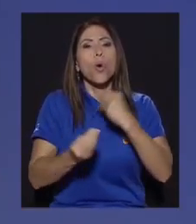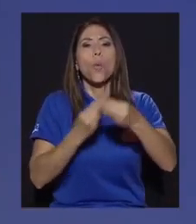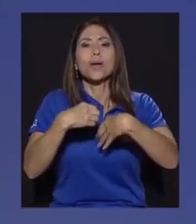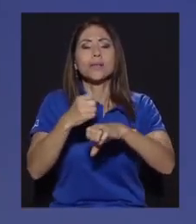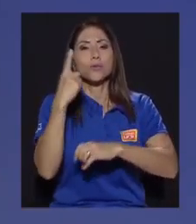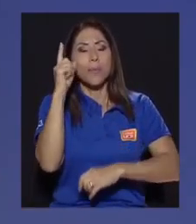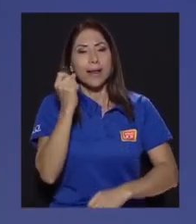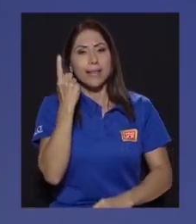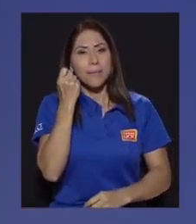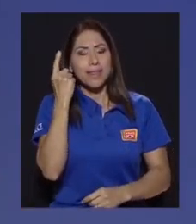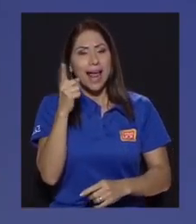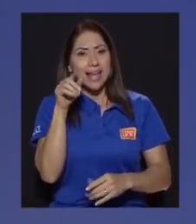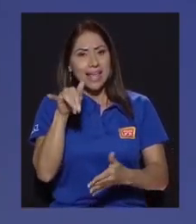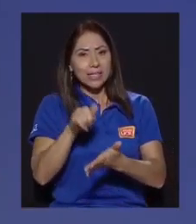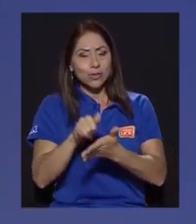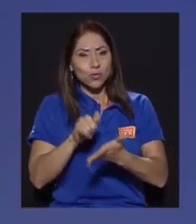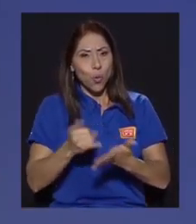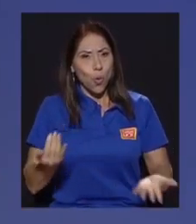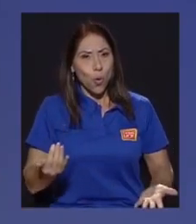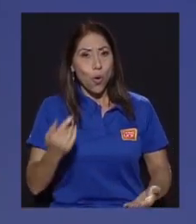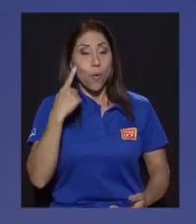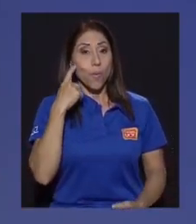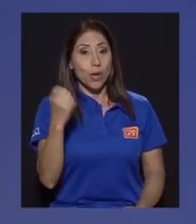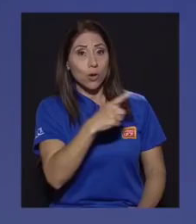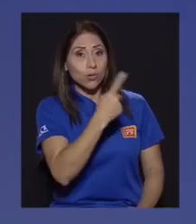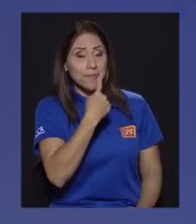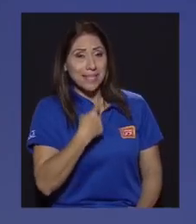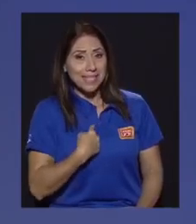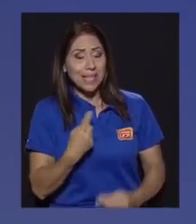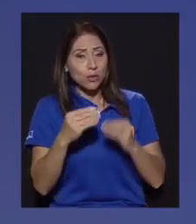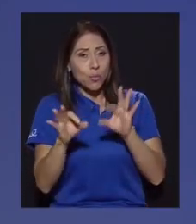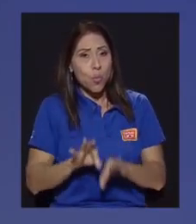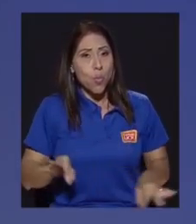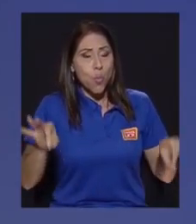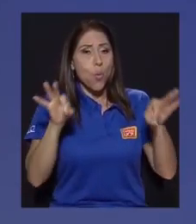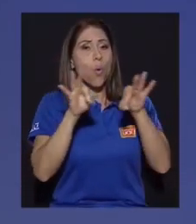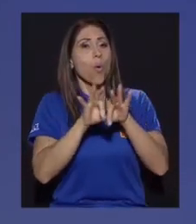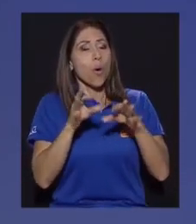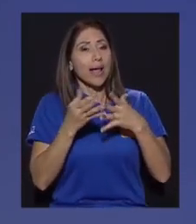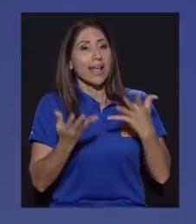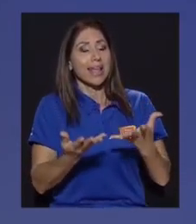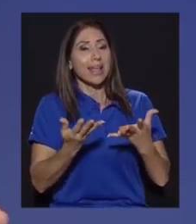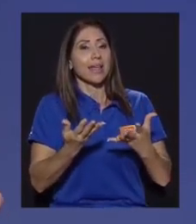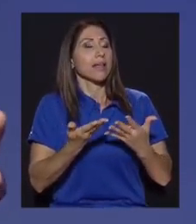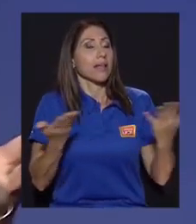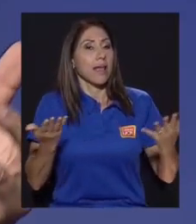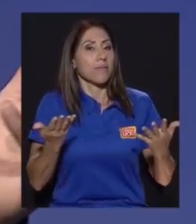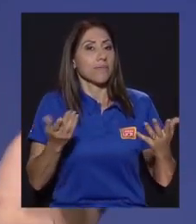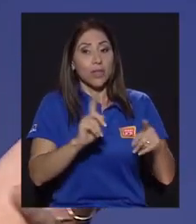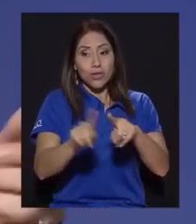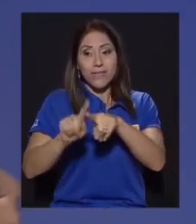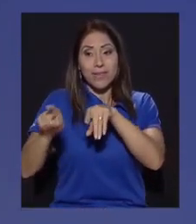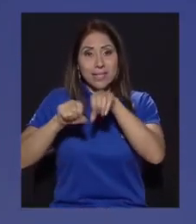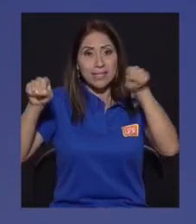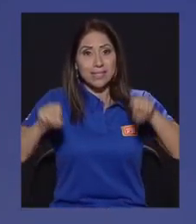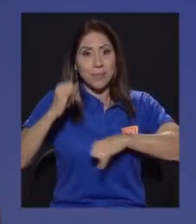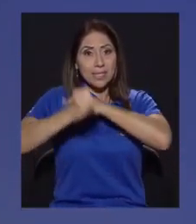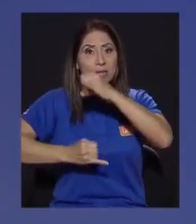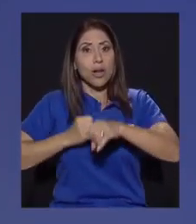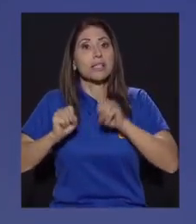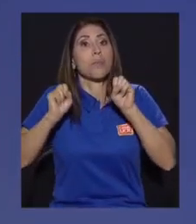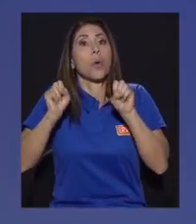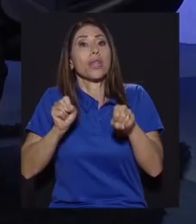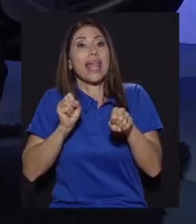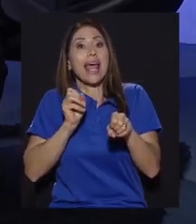interpretar eso e insisto porque lo que usted me está diciendo es muy valioso en el sentido de la intromisión que podrían tener los sistemas internacionales en la